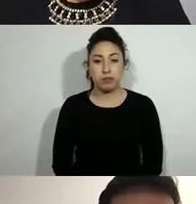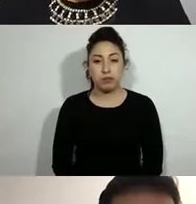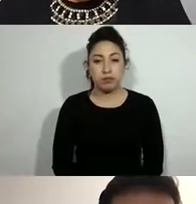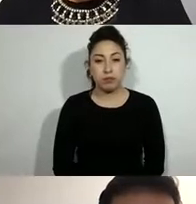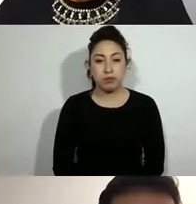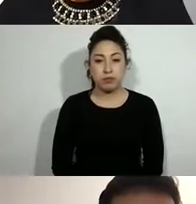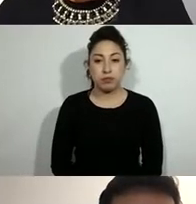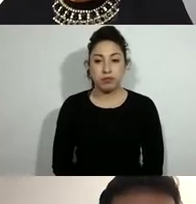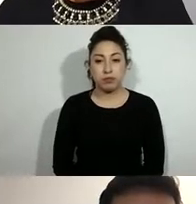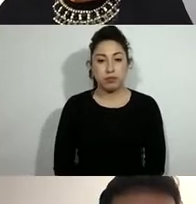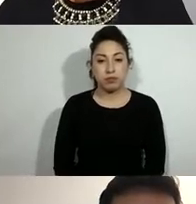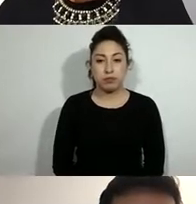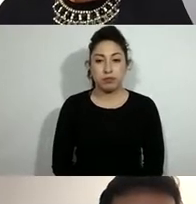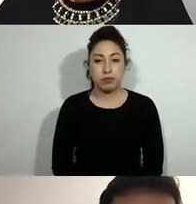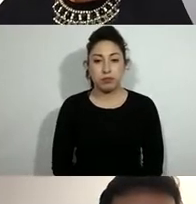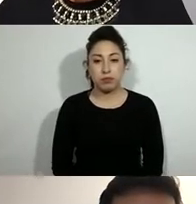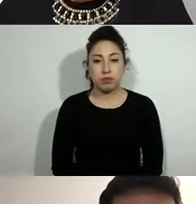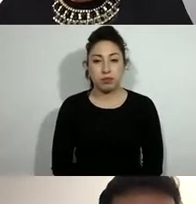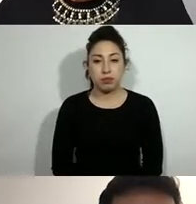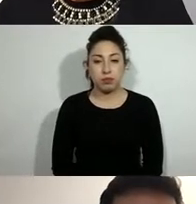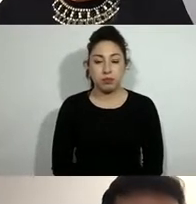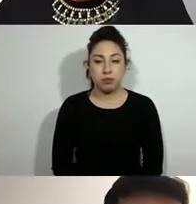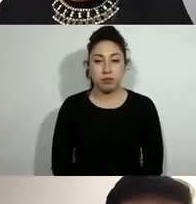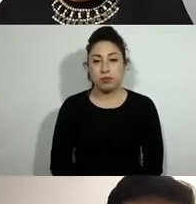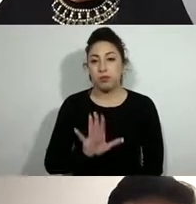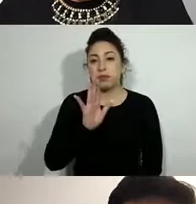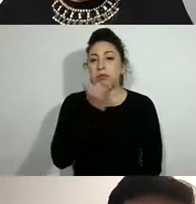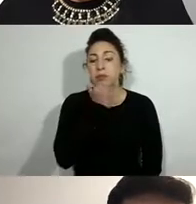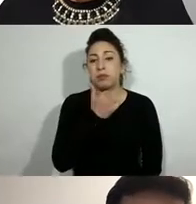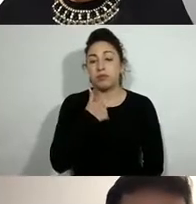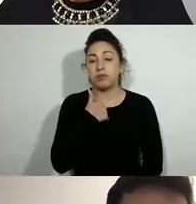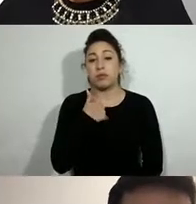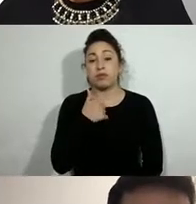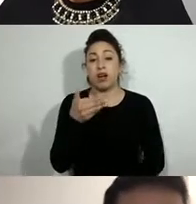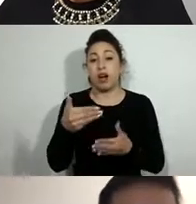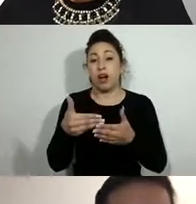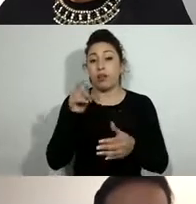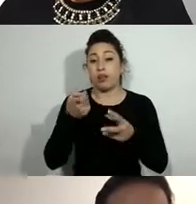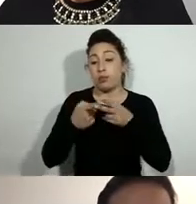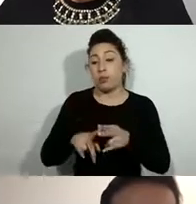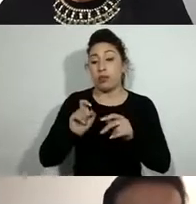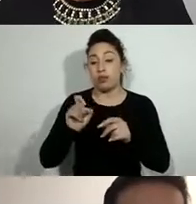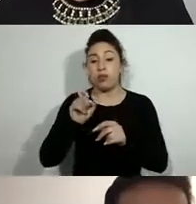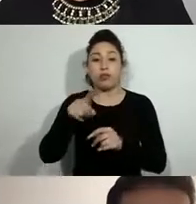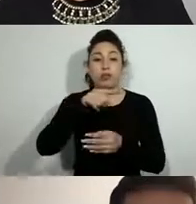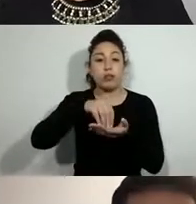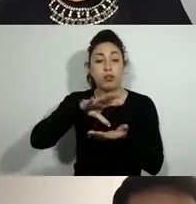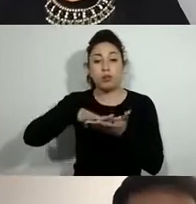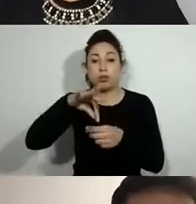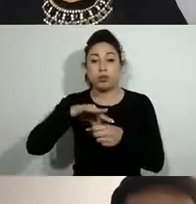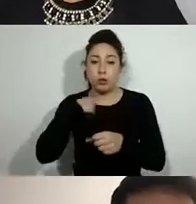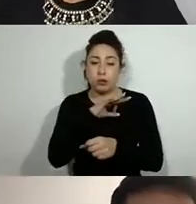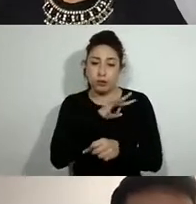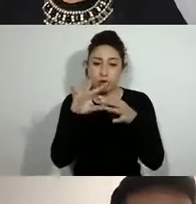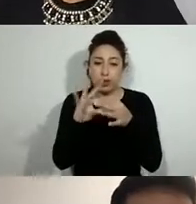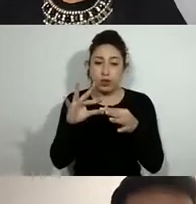Presidenta, quisiera razonar mi voto antes de que recoja la votación del proyecto de orden del día. Si es tan amable.